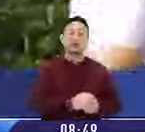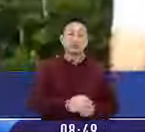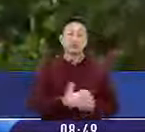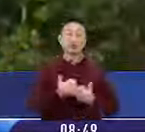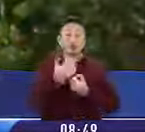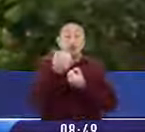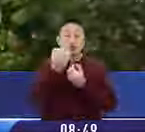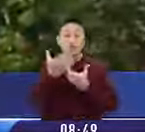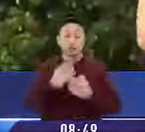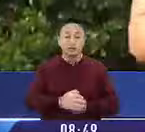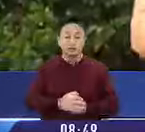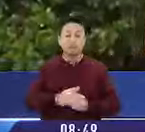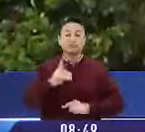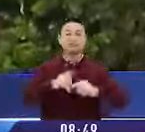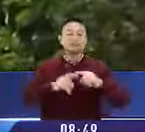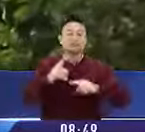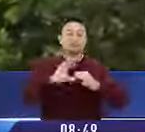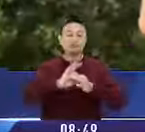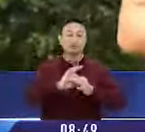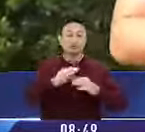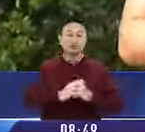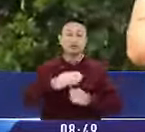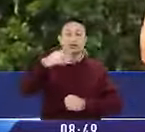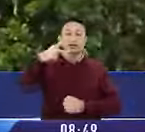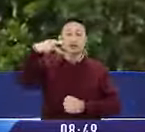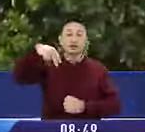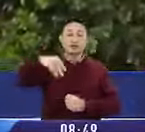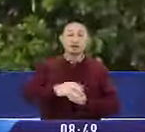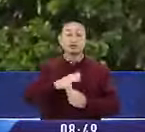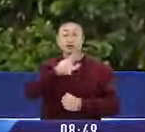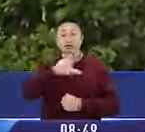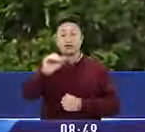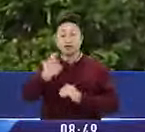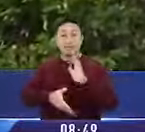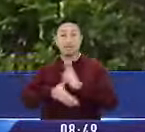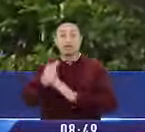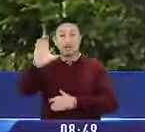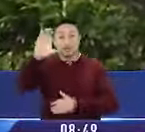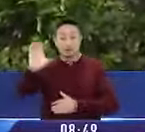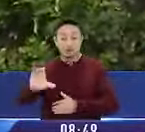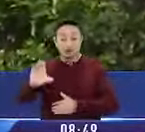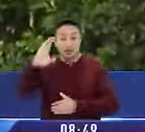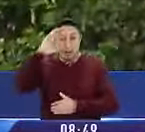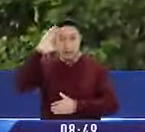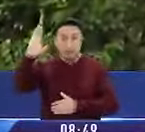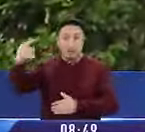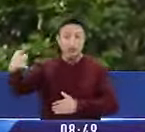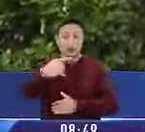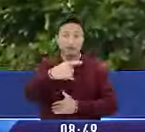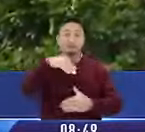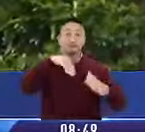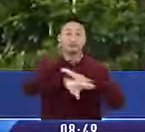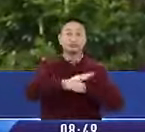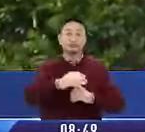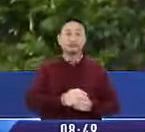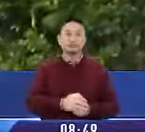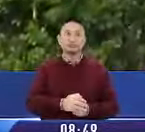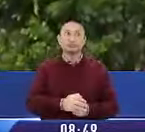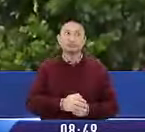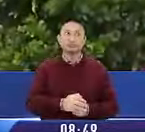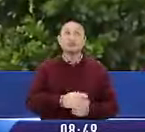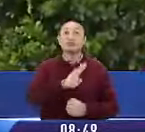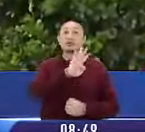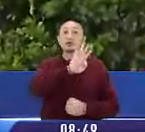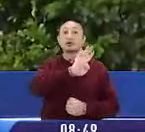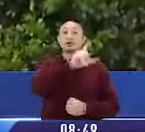mañana, compañeros y amigos, desde el kilómetro 30 de Vía a la Costa, donde la Policía Nacional ha detenido al menos a